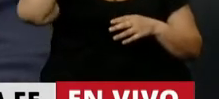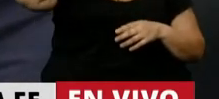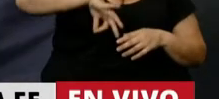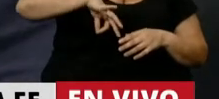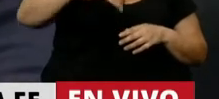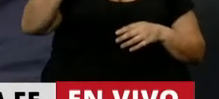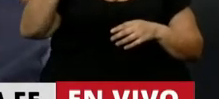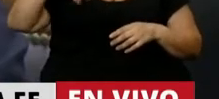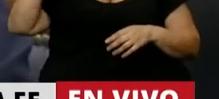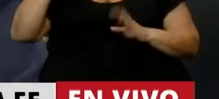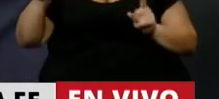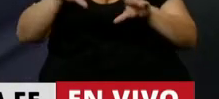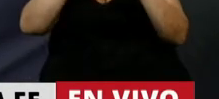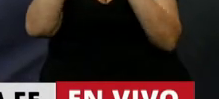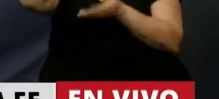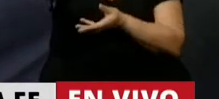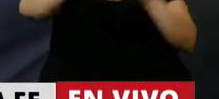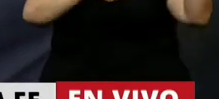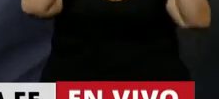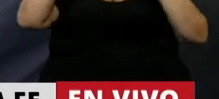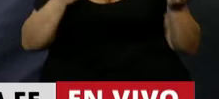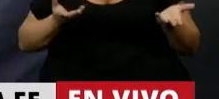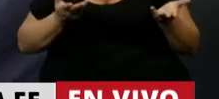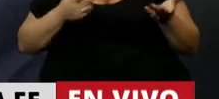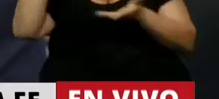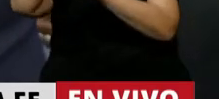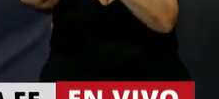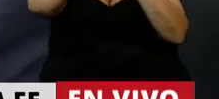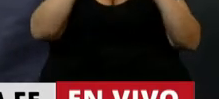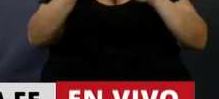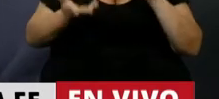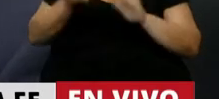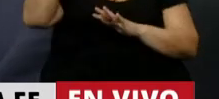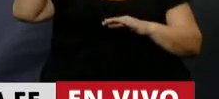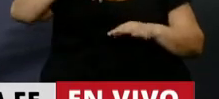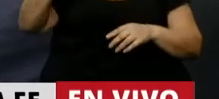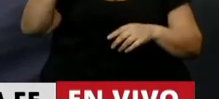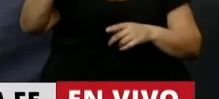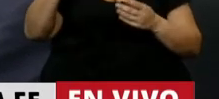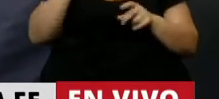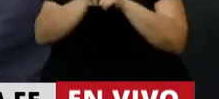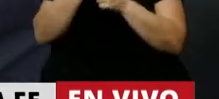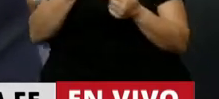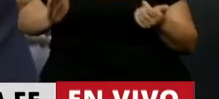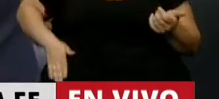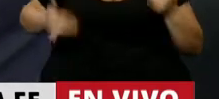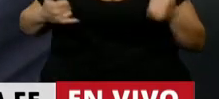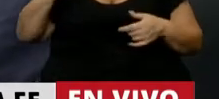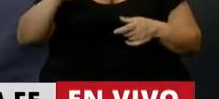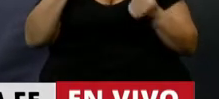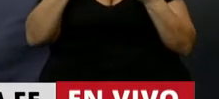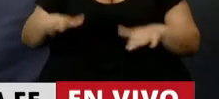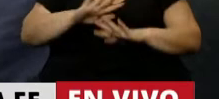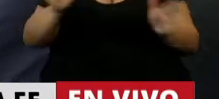y por costo de vida, ¿cómo va el mundo? Basado en como índice de movilidad de haberes para defender el poder adquisitivo y que no